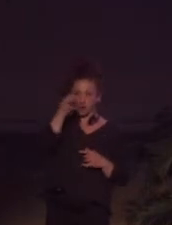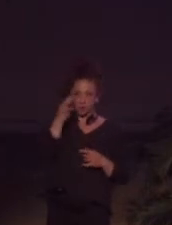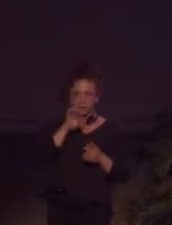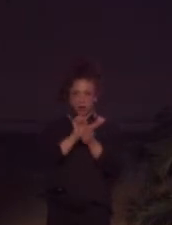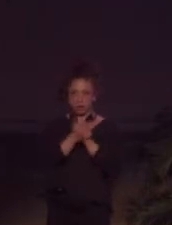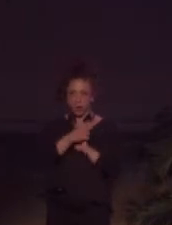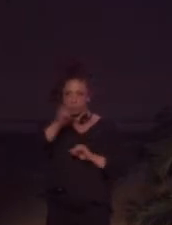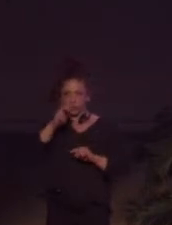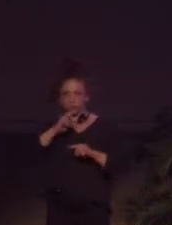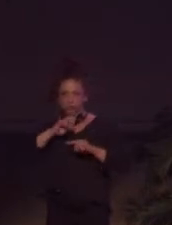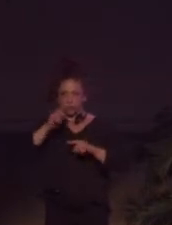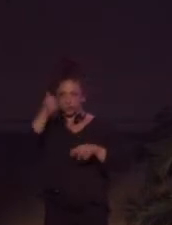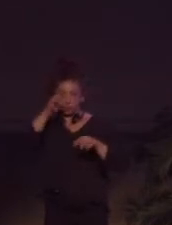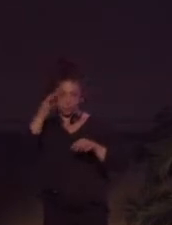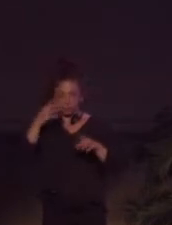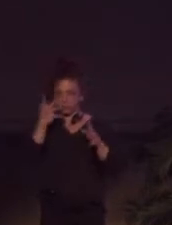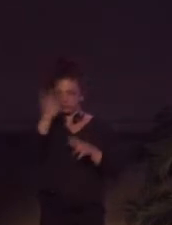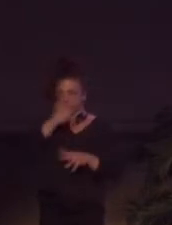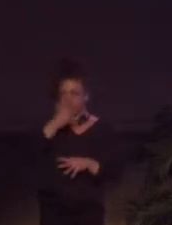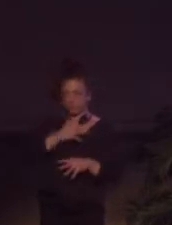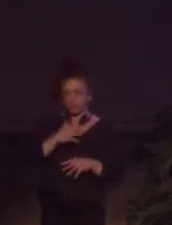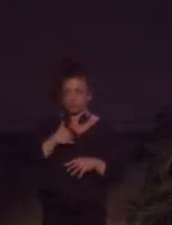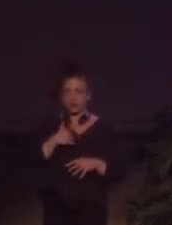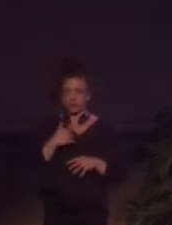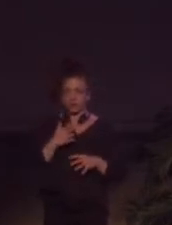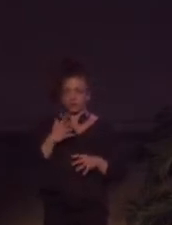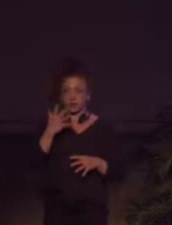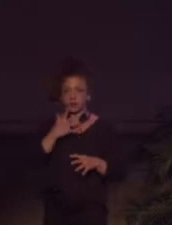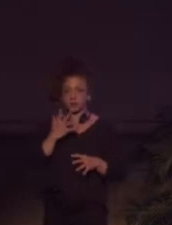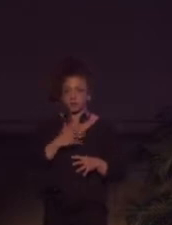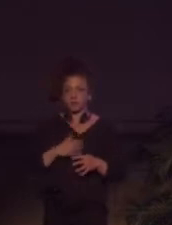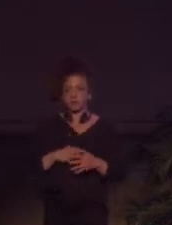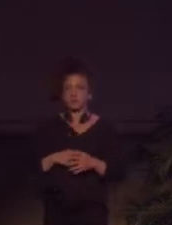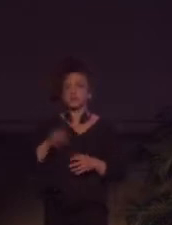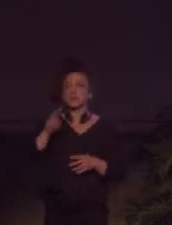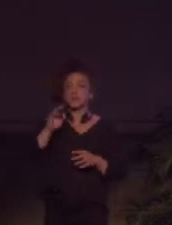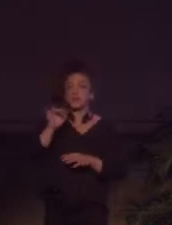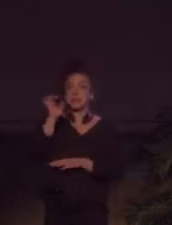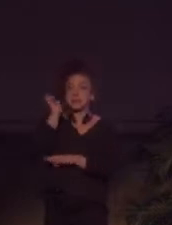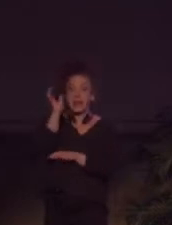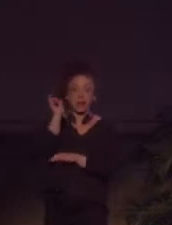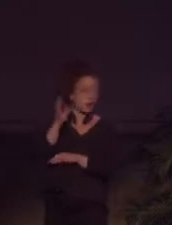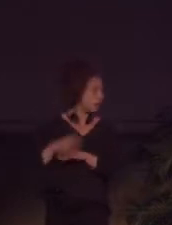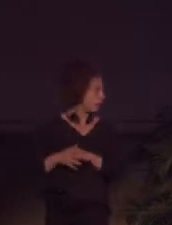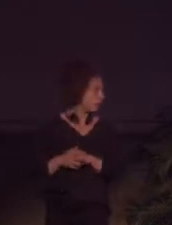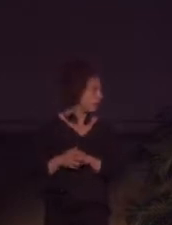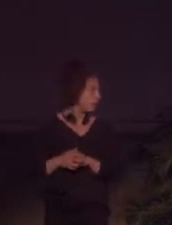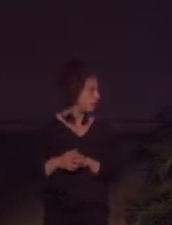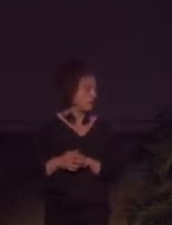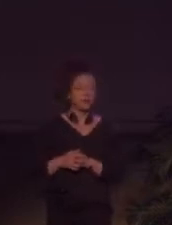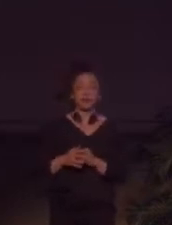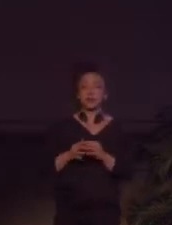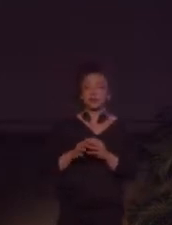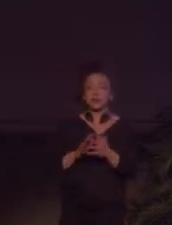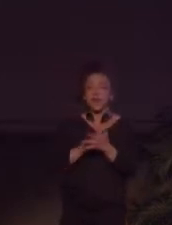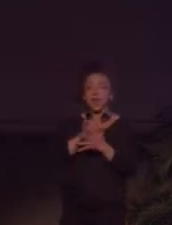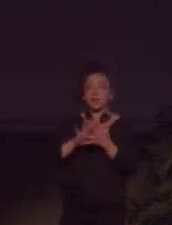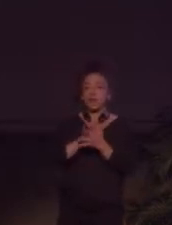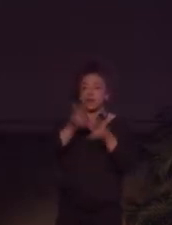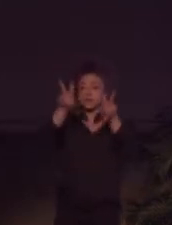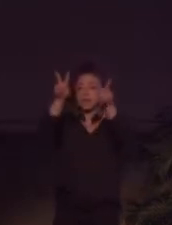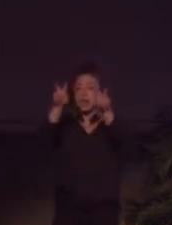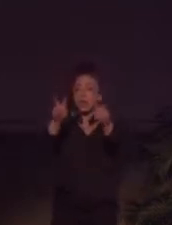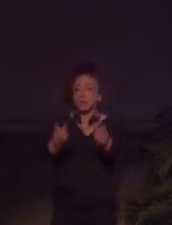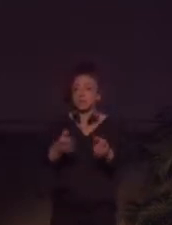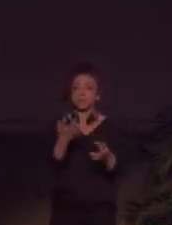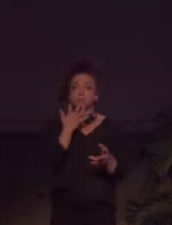explosión. Y no solo hizo una explosión en aquel baño, sino hizo una explosión también en la charla que nos dio Paul, porque Paul nos habló de muchas cosas que, claro, nos